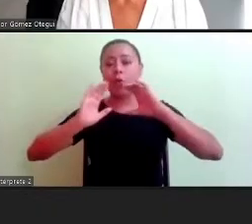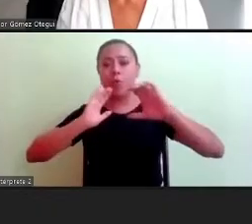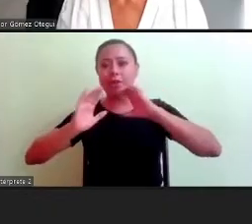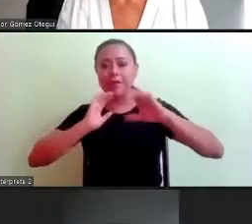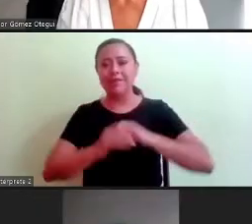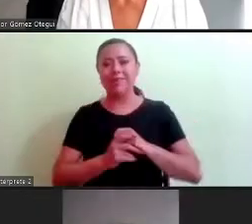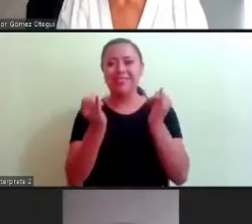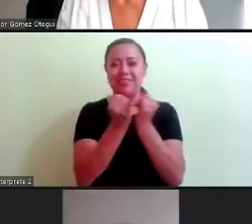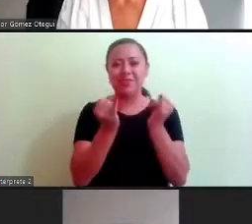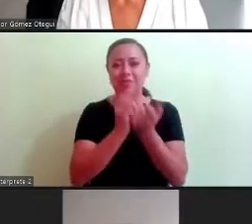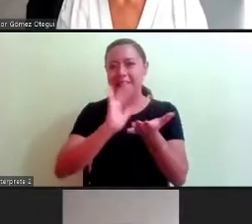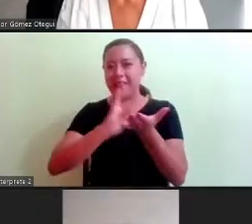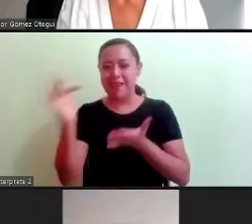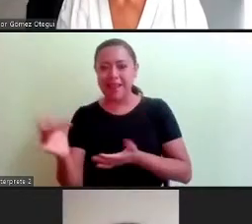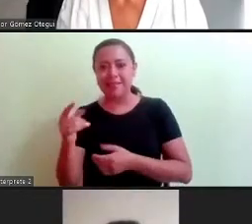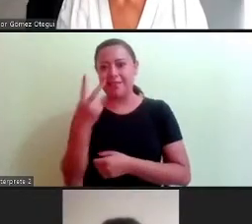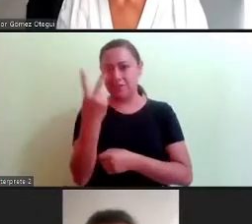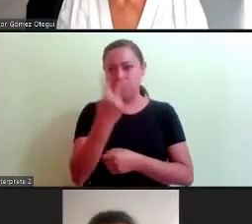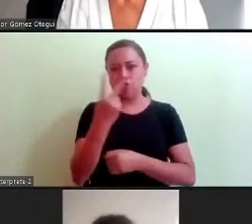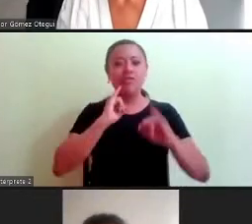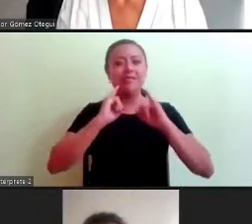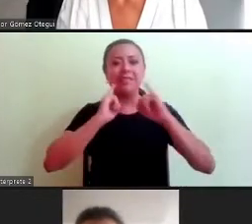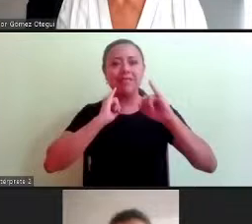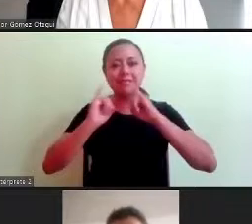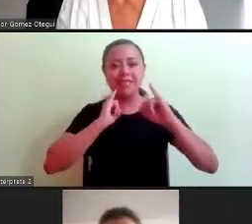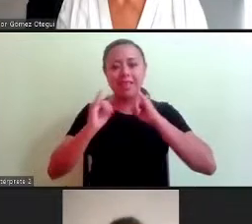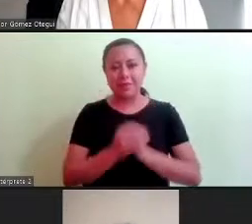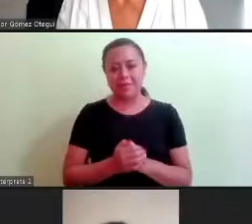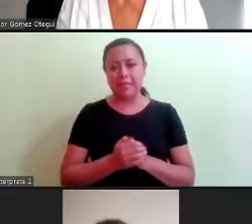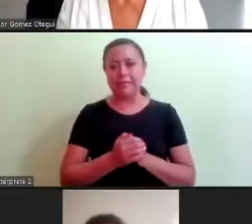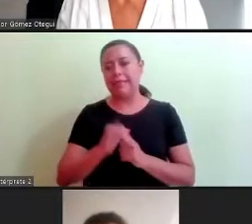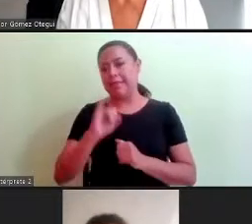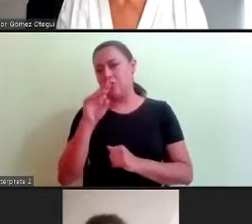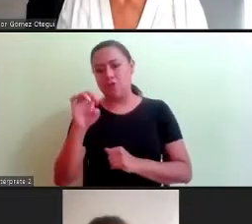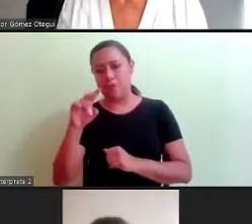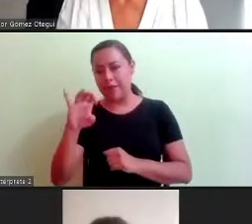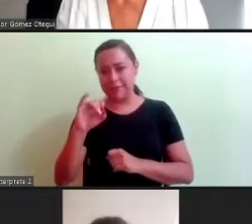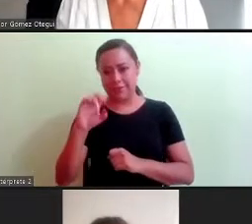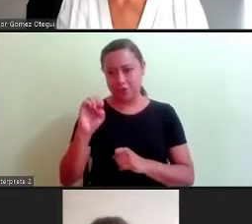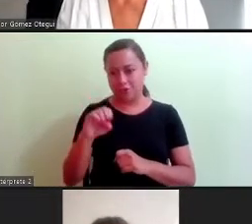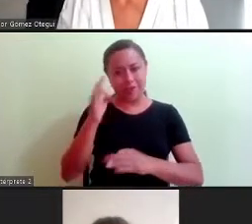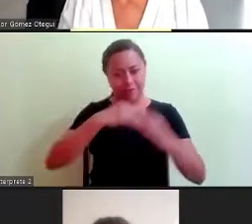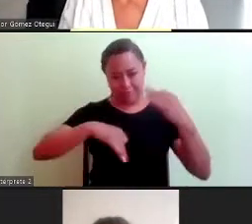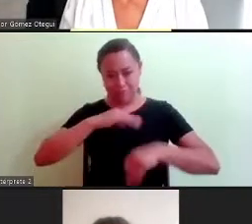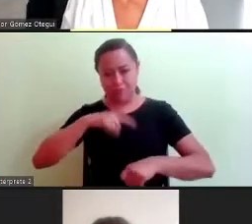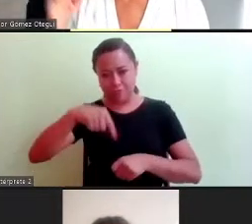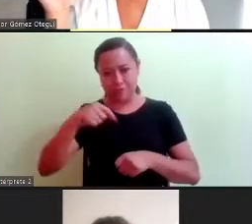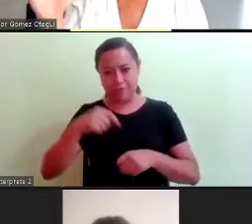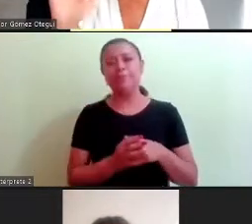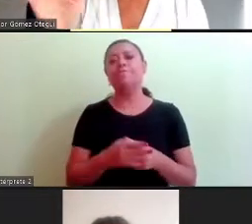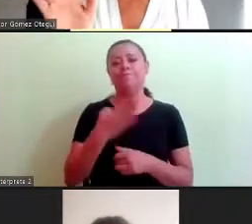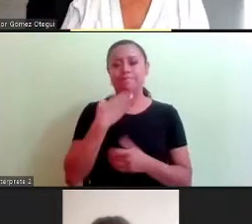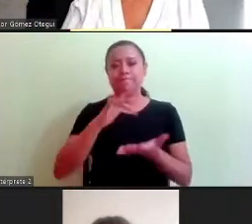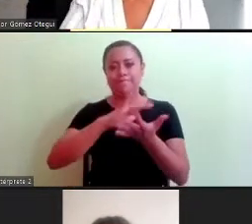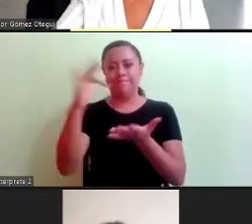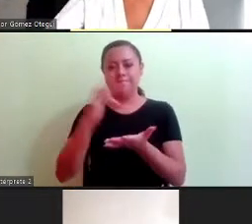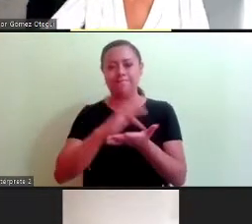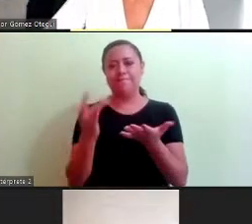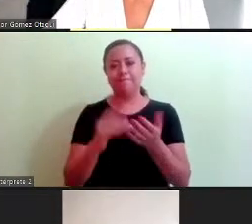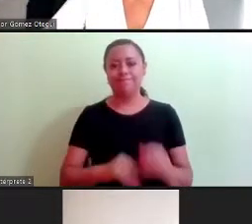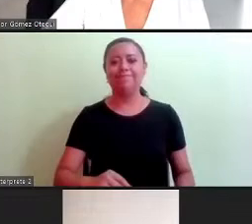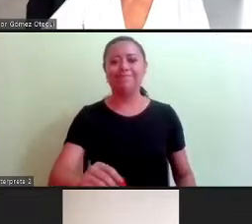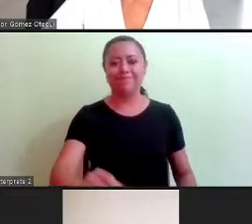nuestros intérpretes, innovación y todos aquí presentes. Muchas gracias. Gracias. Gracias, presidenta. Nos